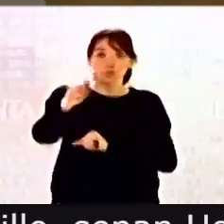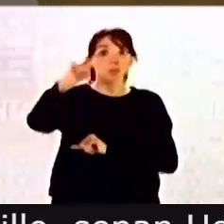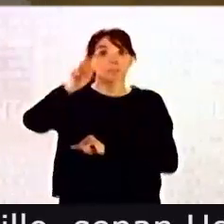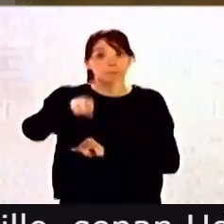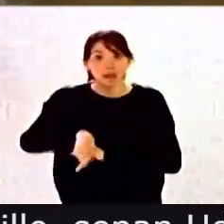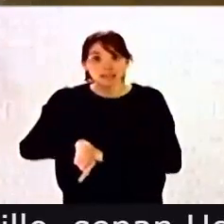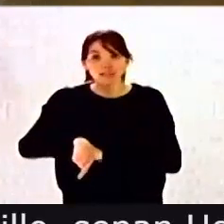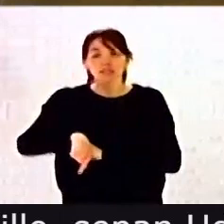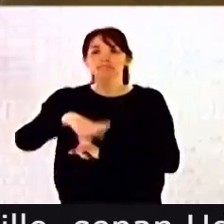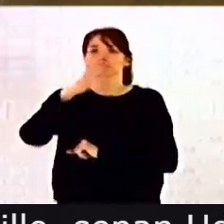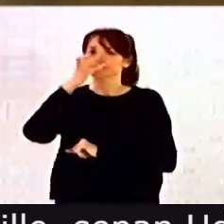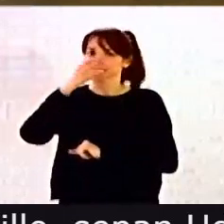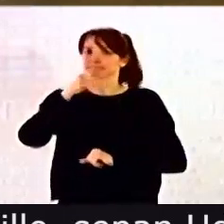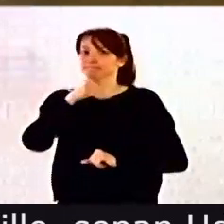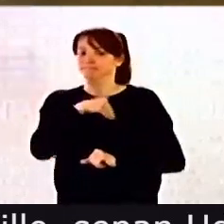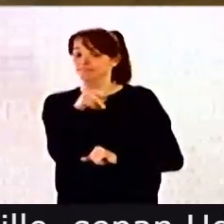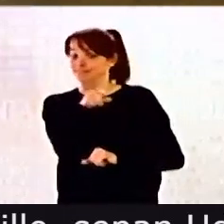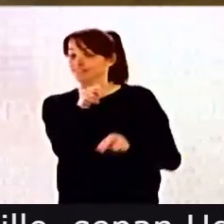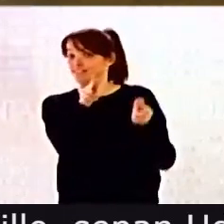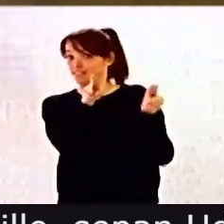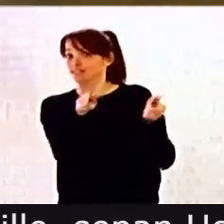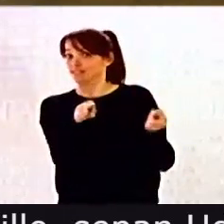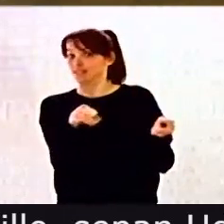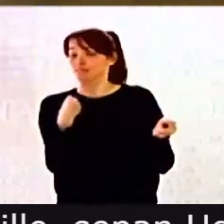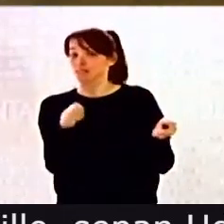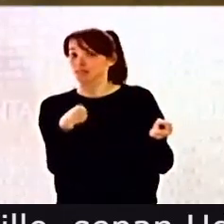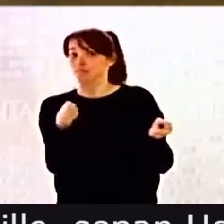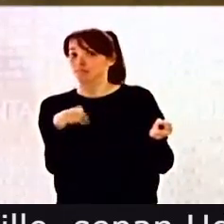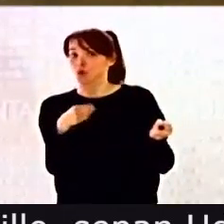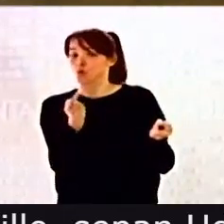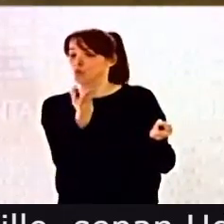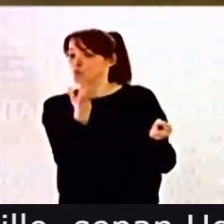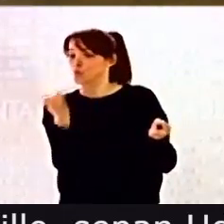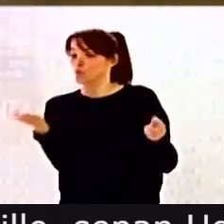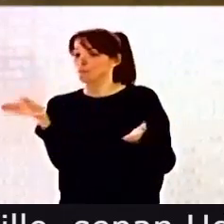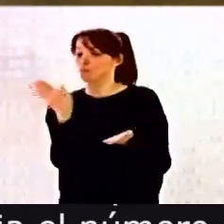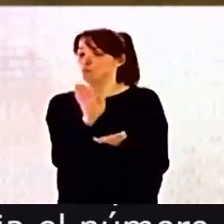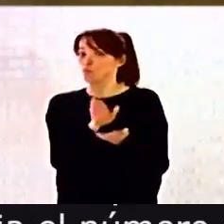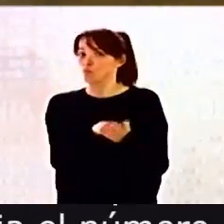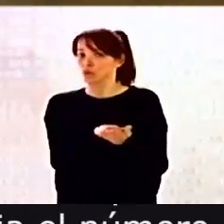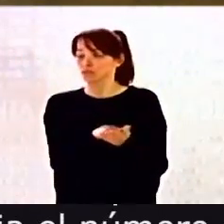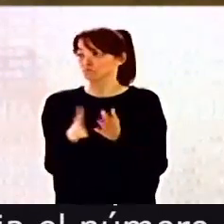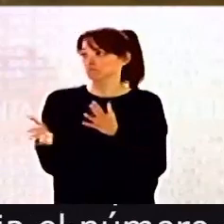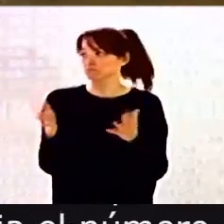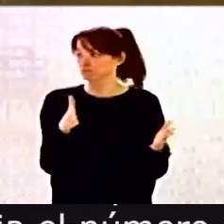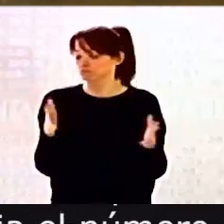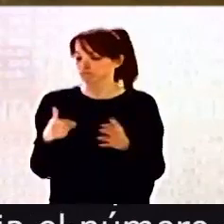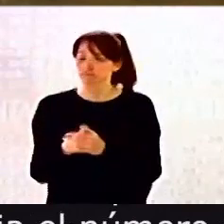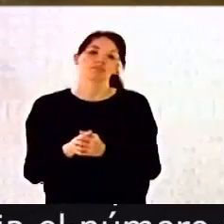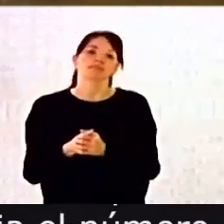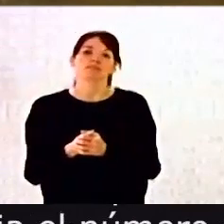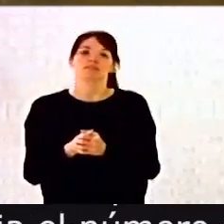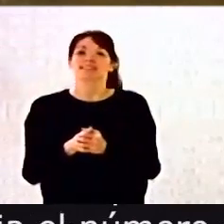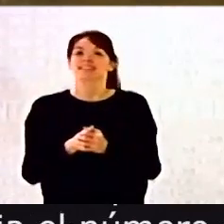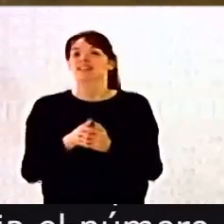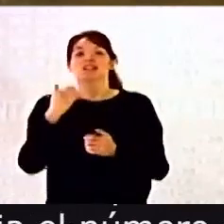y desgraciadamente en esa residencia, el número de fallecidos aproximadamente, cuando no hay